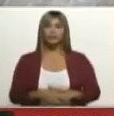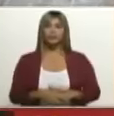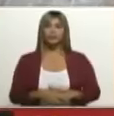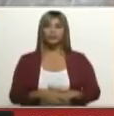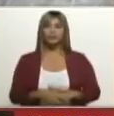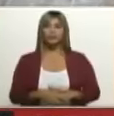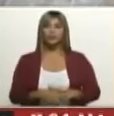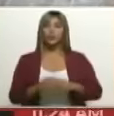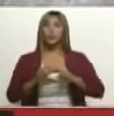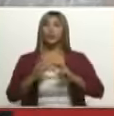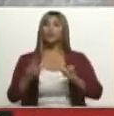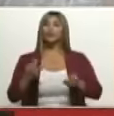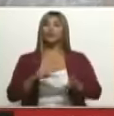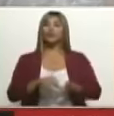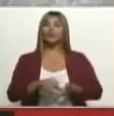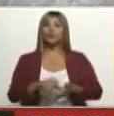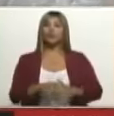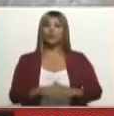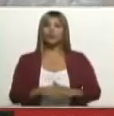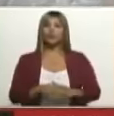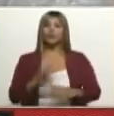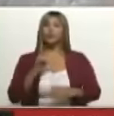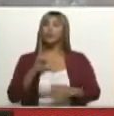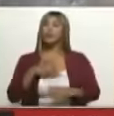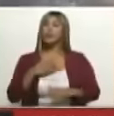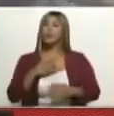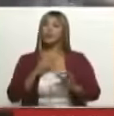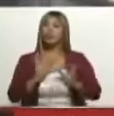hacia nuevo centro, bueno, para garantizar